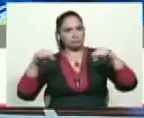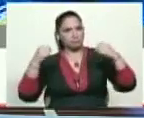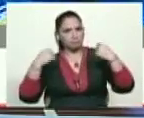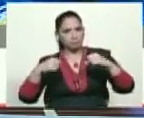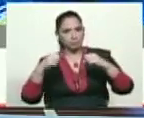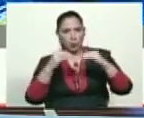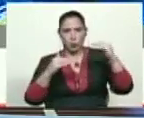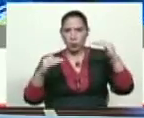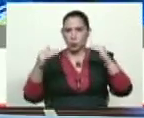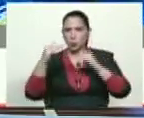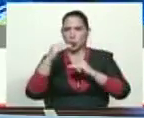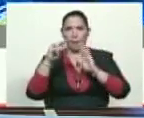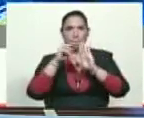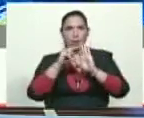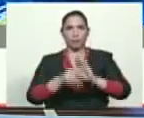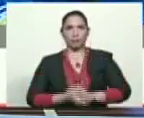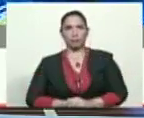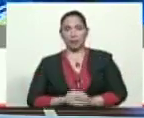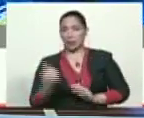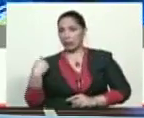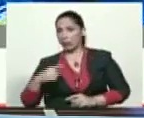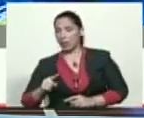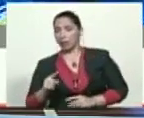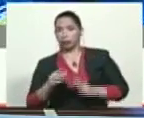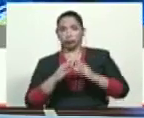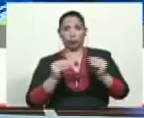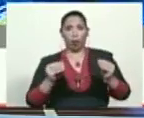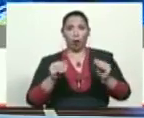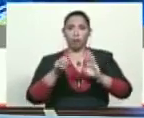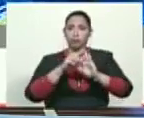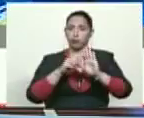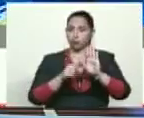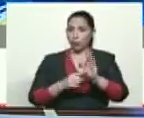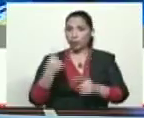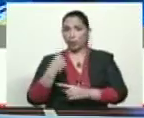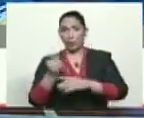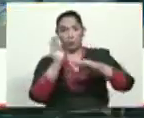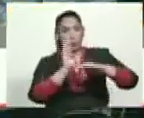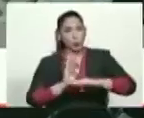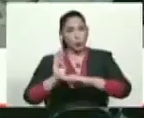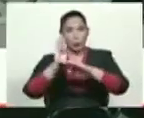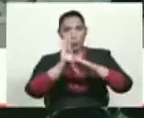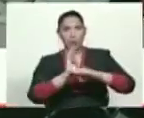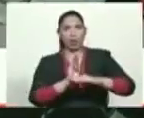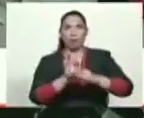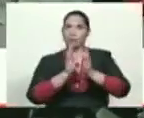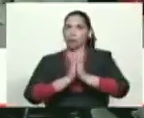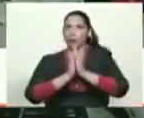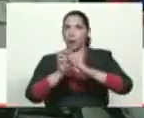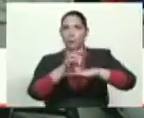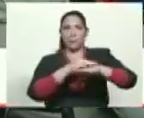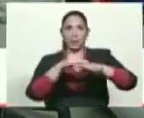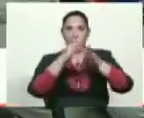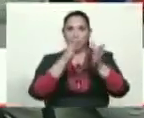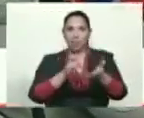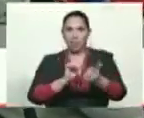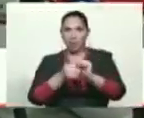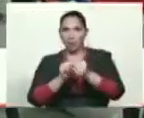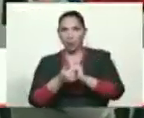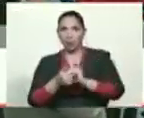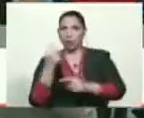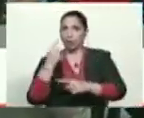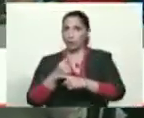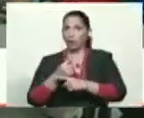alto nivel también tienen todas las condiciones y debemos nosotros cuidar pedro infante ministro del deporte debemos